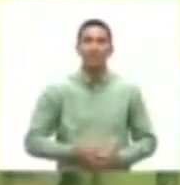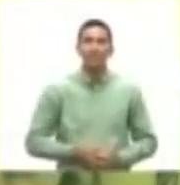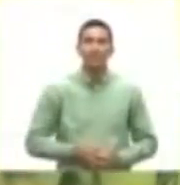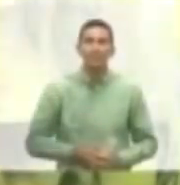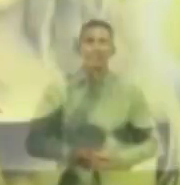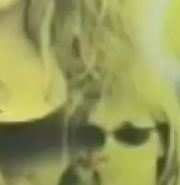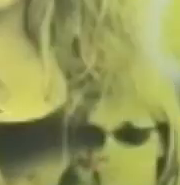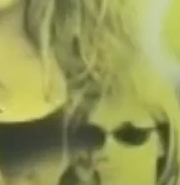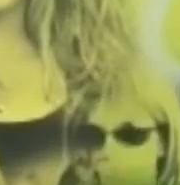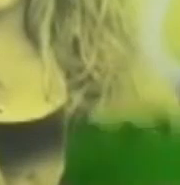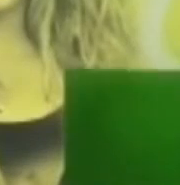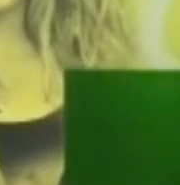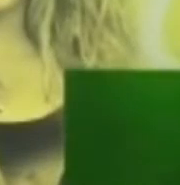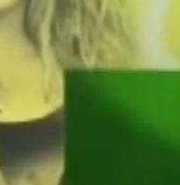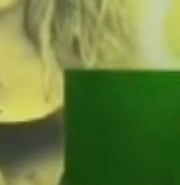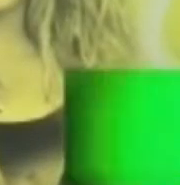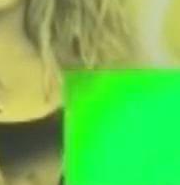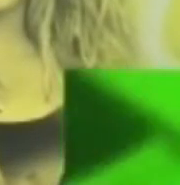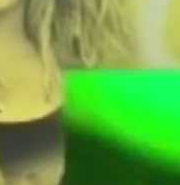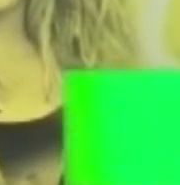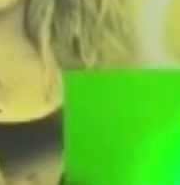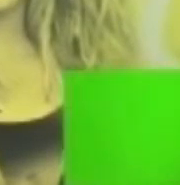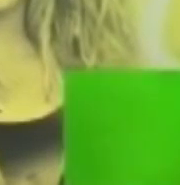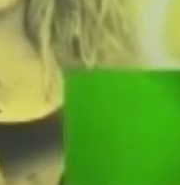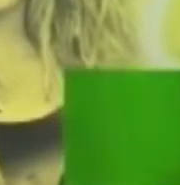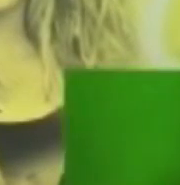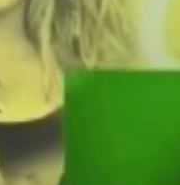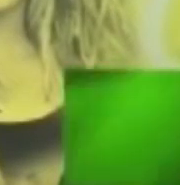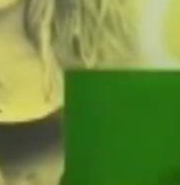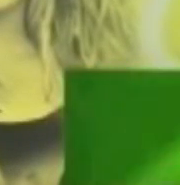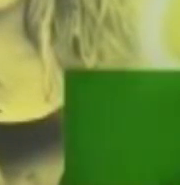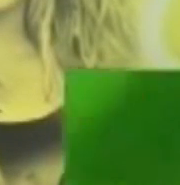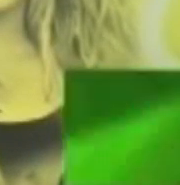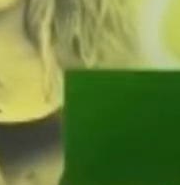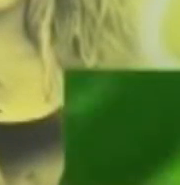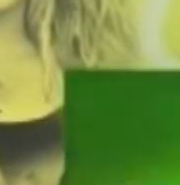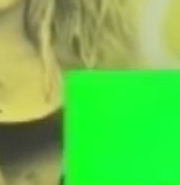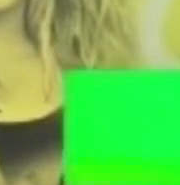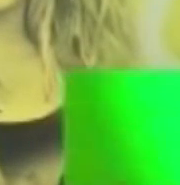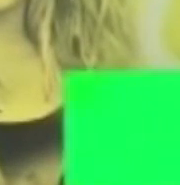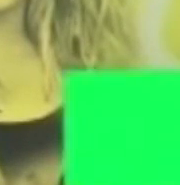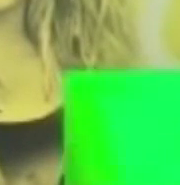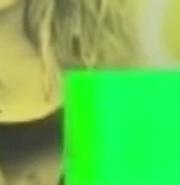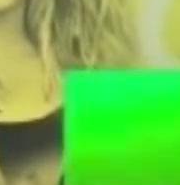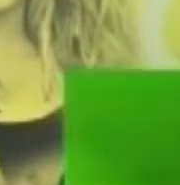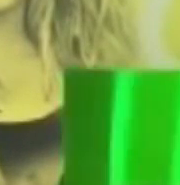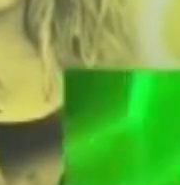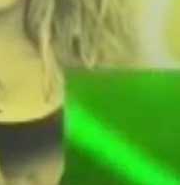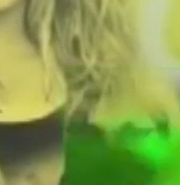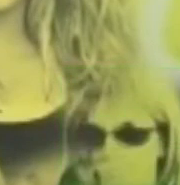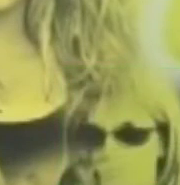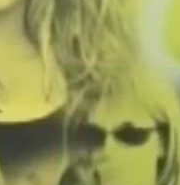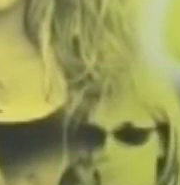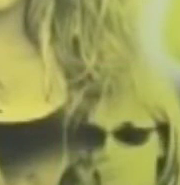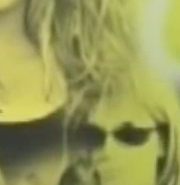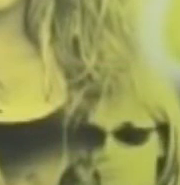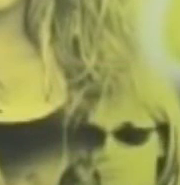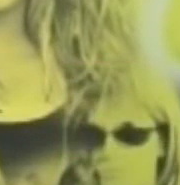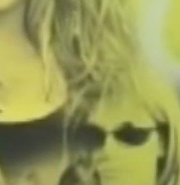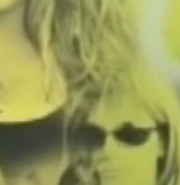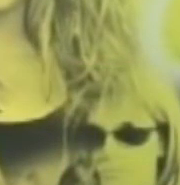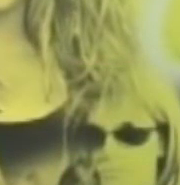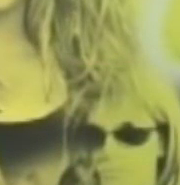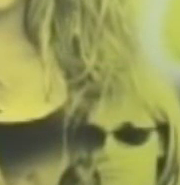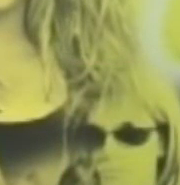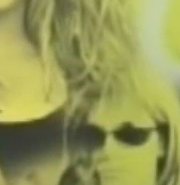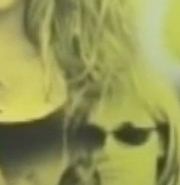Los Centroamericanos y el Caribe son unos juegos que pertenecen al ciclo olímpico. Será el primer paso de Barranquilla, pasaremos a los Panamericanos de Lima y de Lima